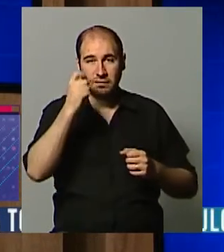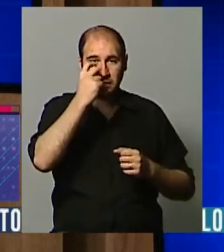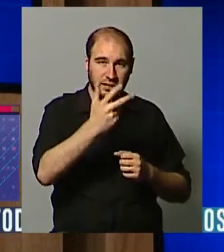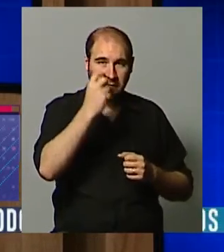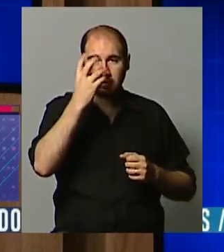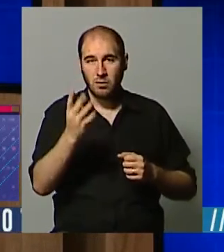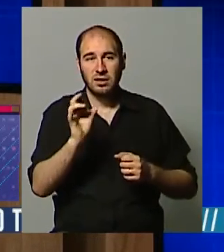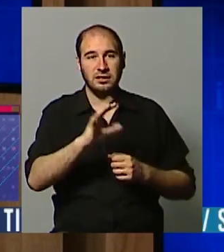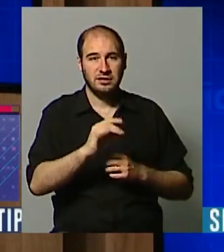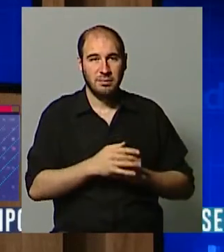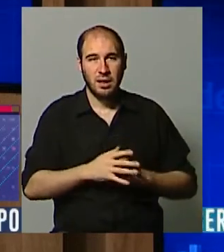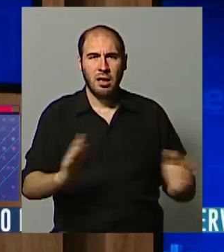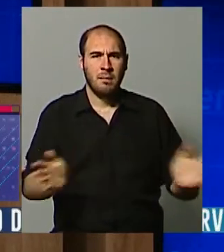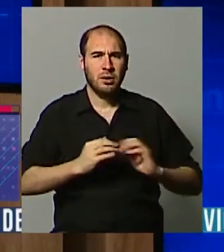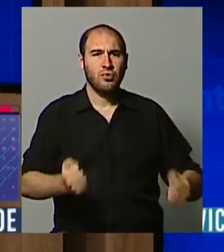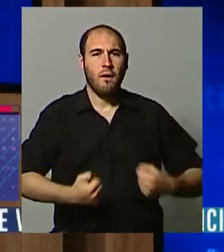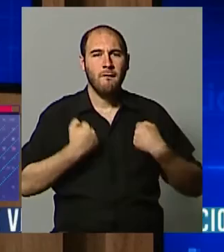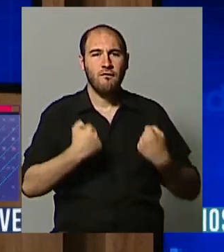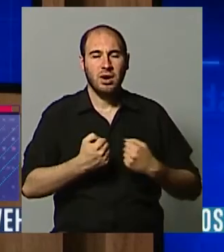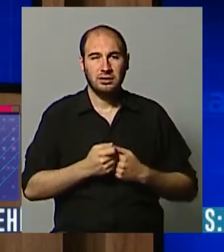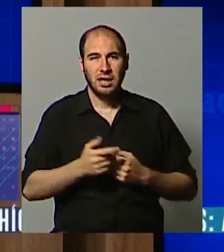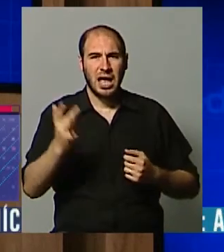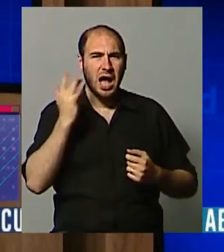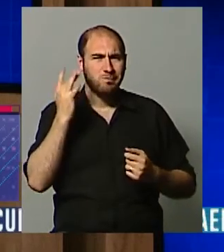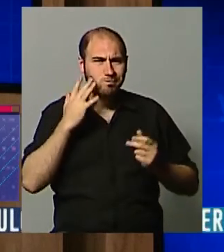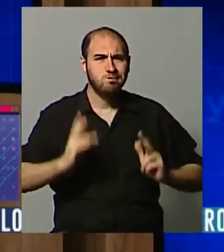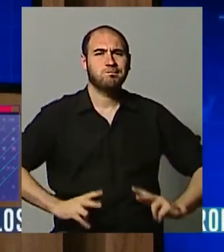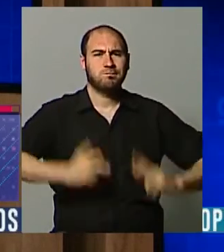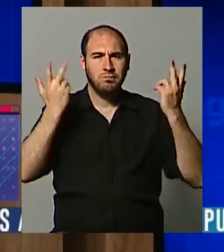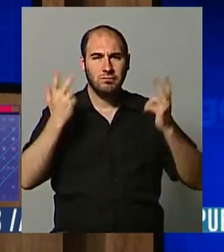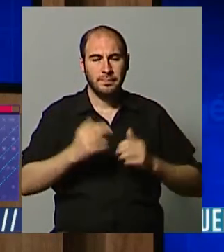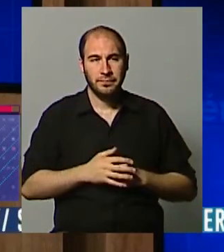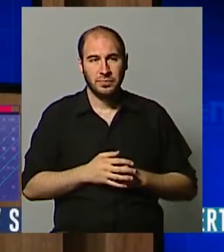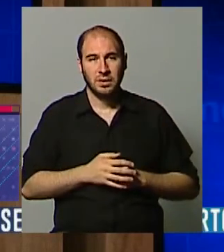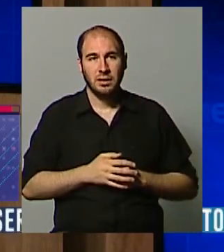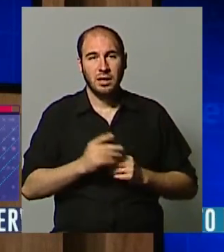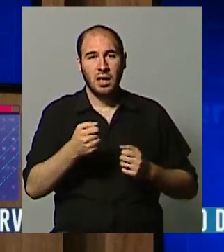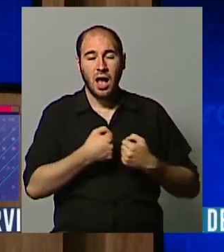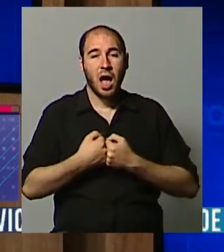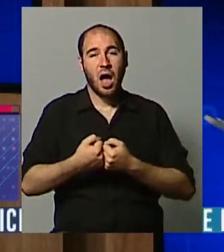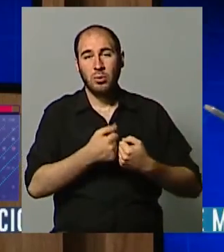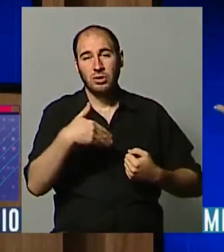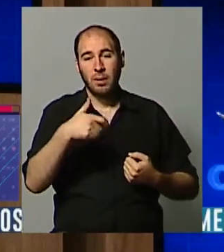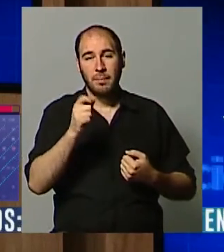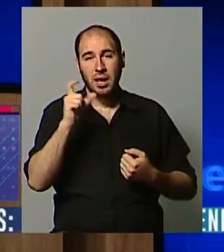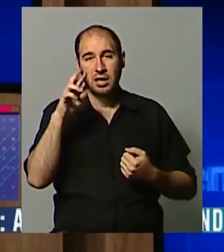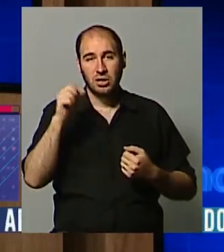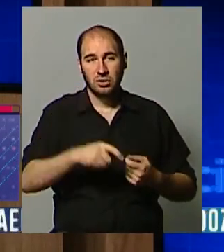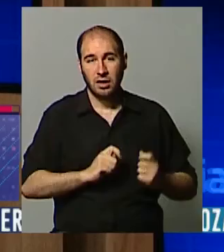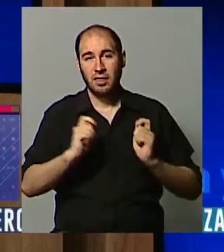de diciembre. Es de un impacto muy fuerte, el malestar es muy marcado y estas negociaciones Macron prácticamente las ha dejado